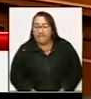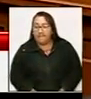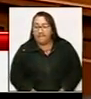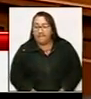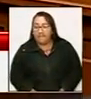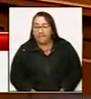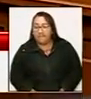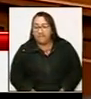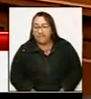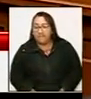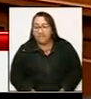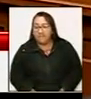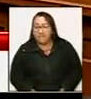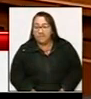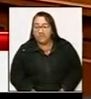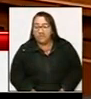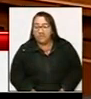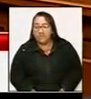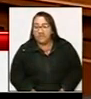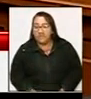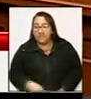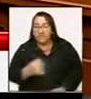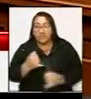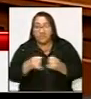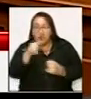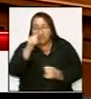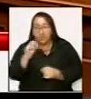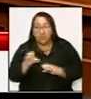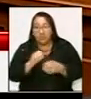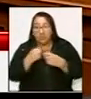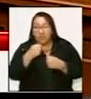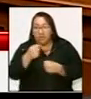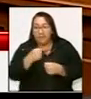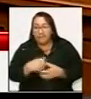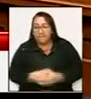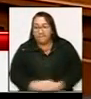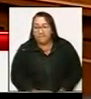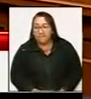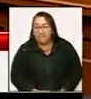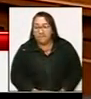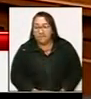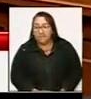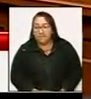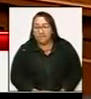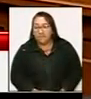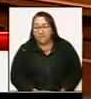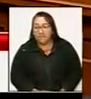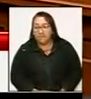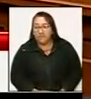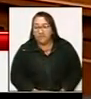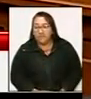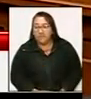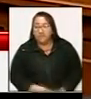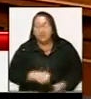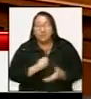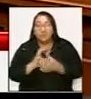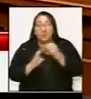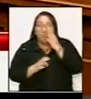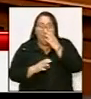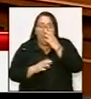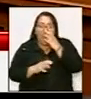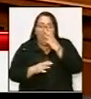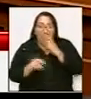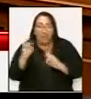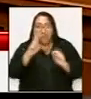El domingo, este último domingo, Cuarto Poder ha hecho un reportaje sobre el funcionamiento de los centros y arroja una